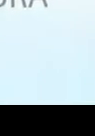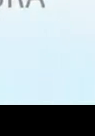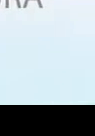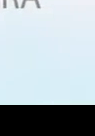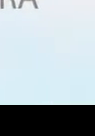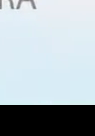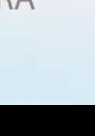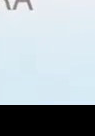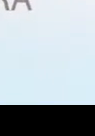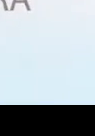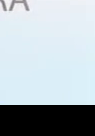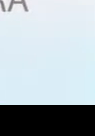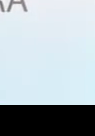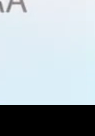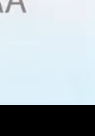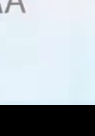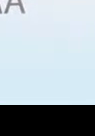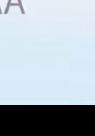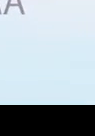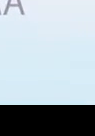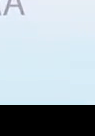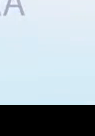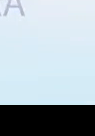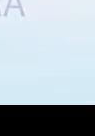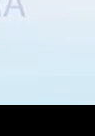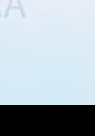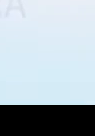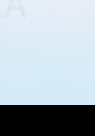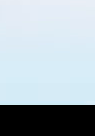nuestro país. De tal manera, compañeras y compañeros, que nos sumamos y